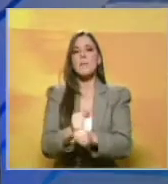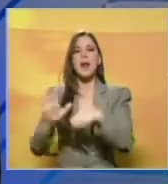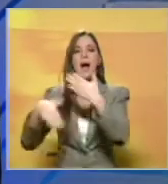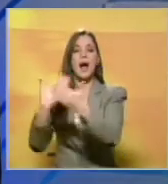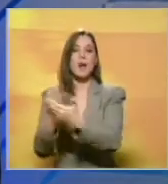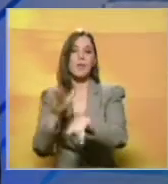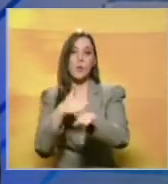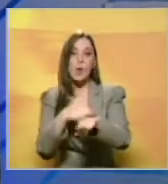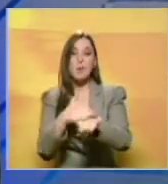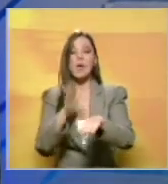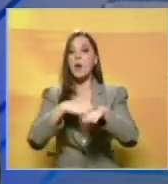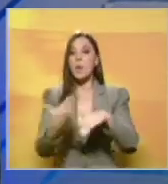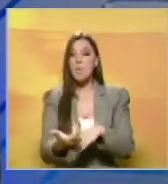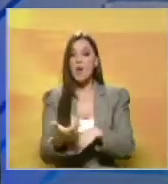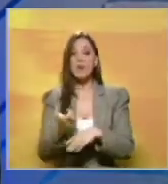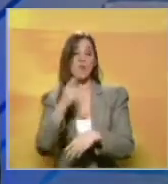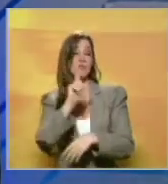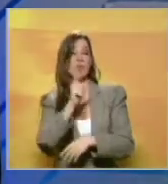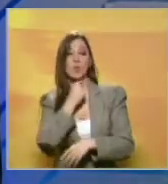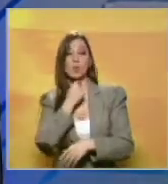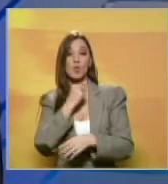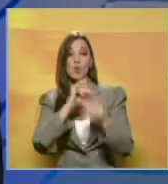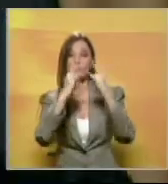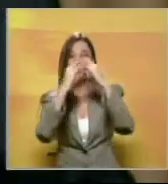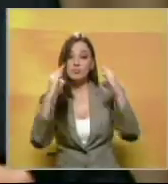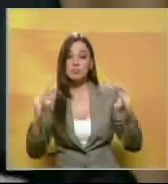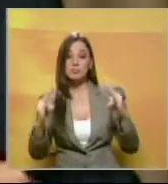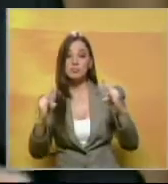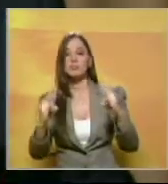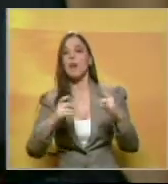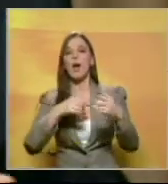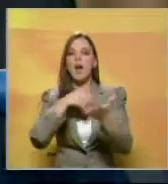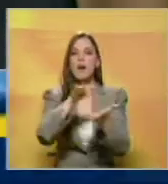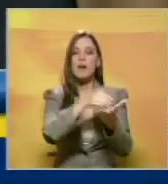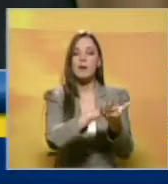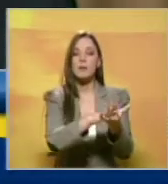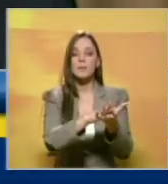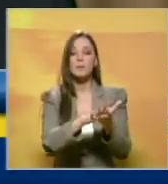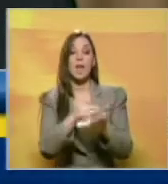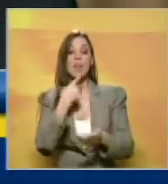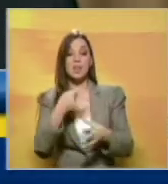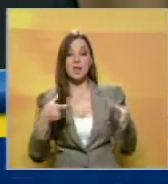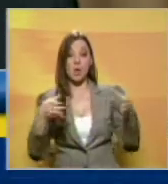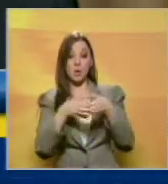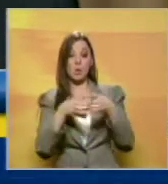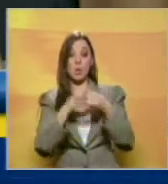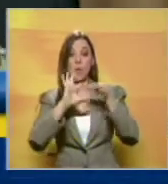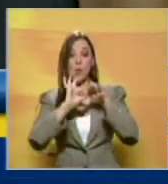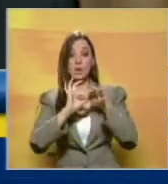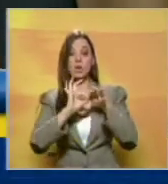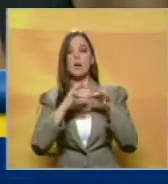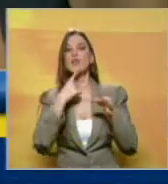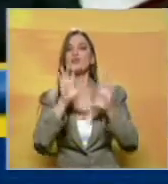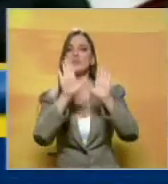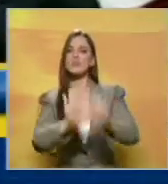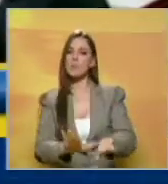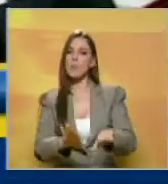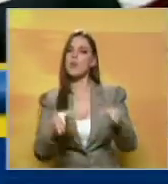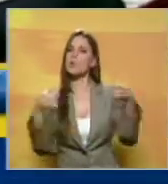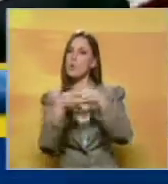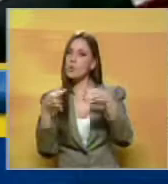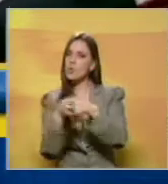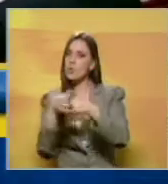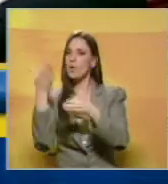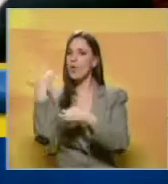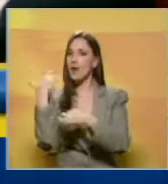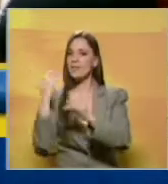a los desalojos de los llamados campamentos de libertad. La unidad anunció que habían suspendido las reuniones de los grupos de trabajo de las